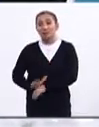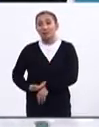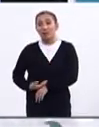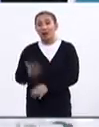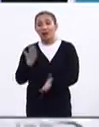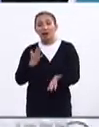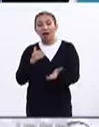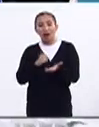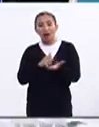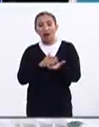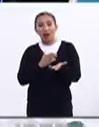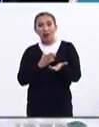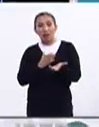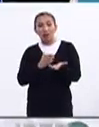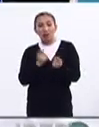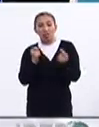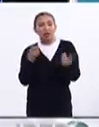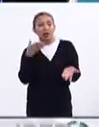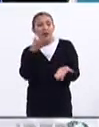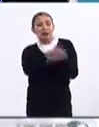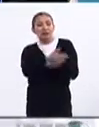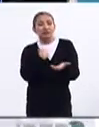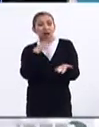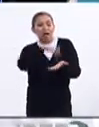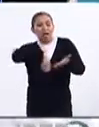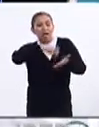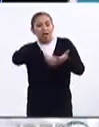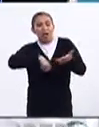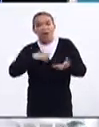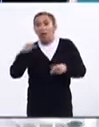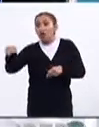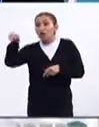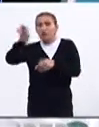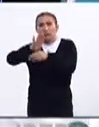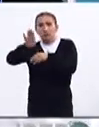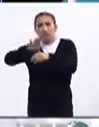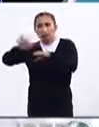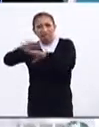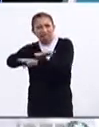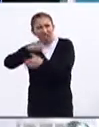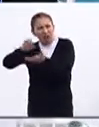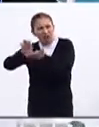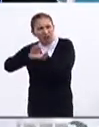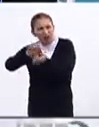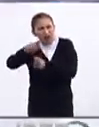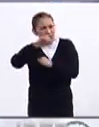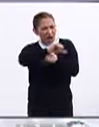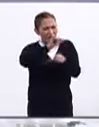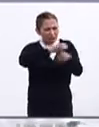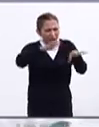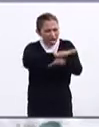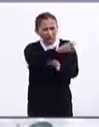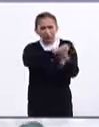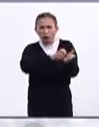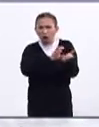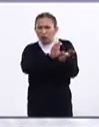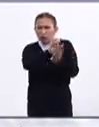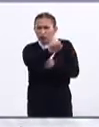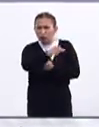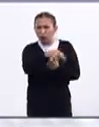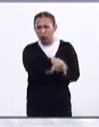así, abre... Lo seduce ese tipo de... Y entonces comienzan a hacer las reformas en Brasil, por ejemplo, en Argentina, porque cuando